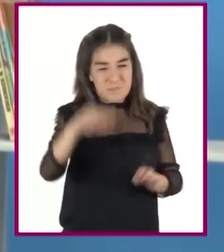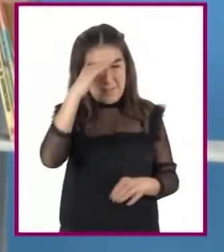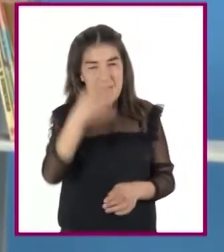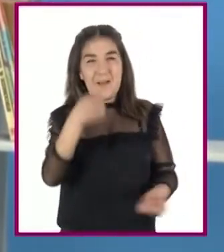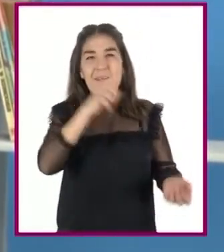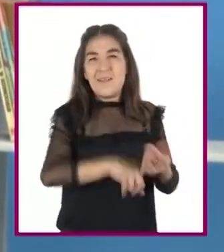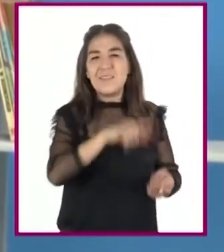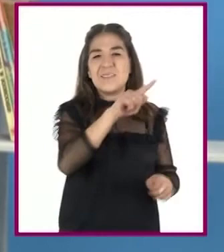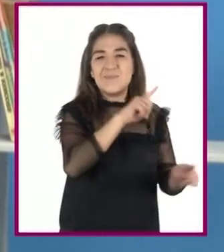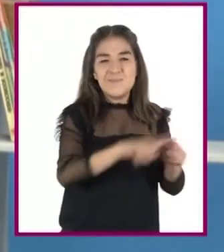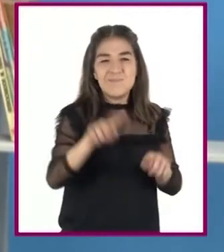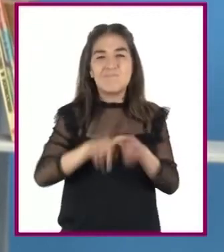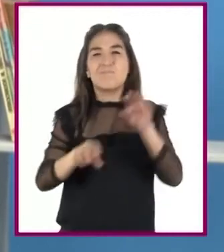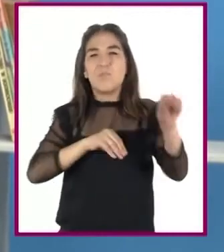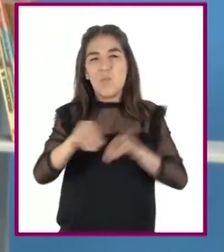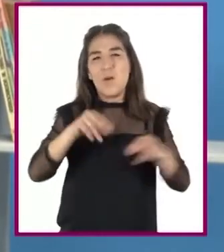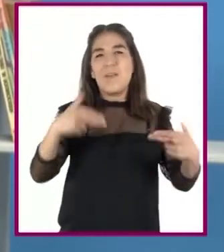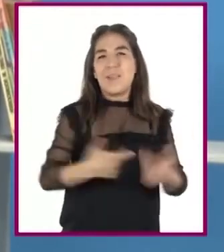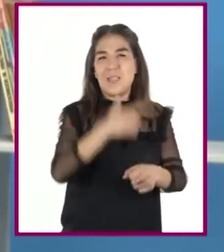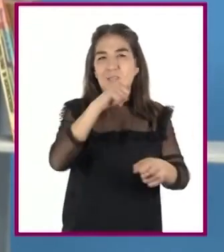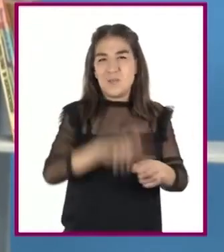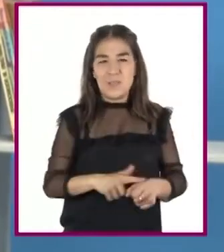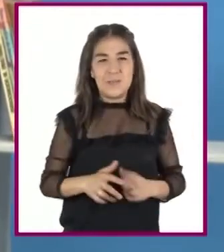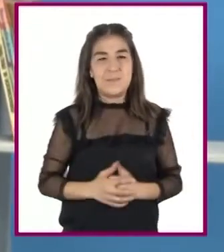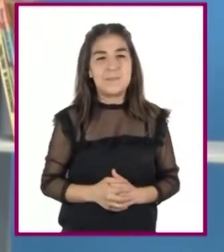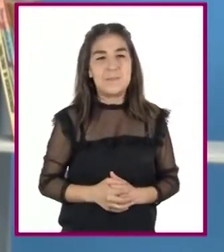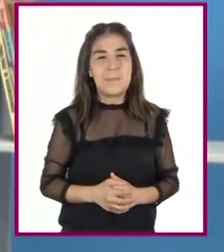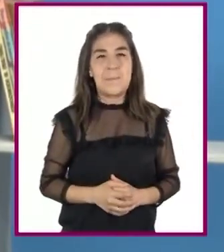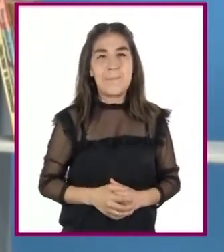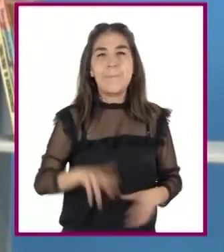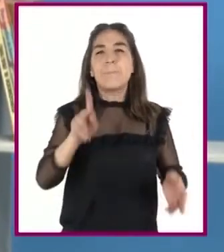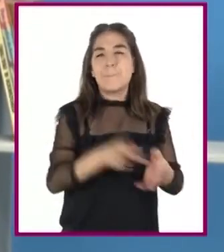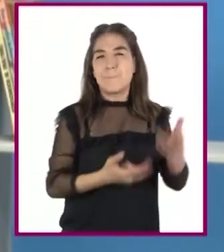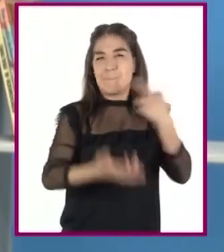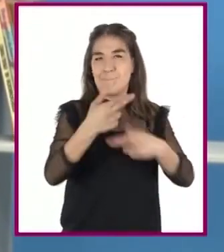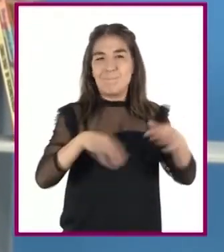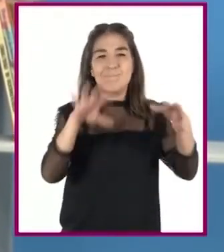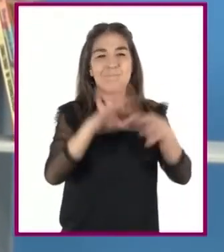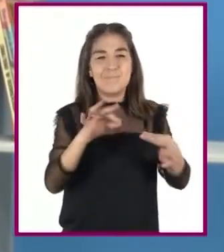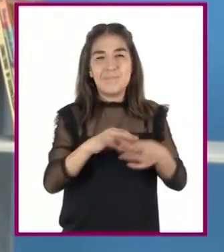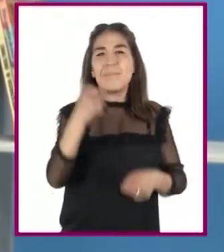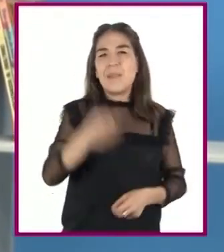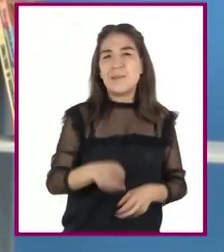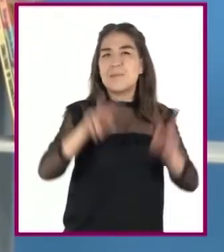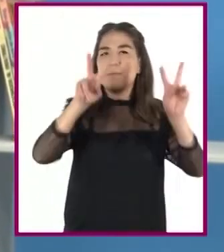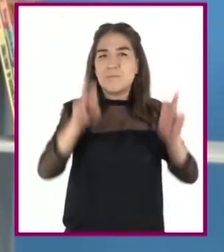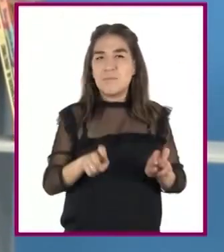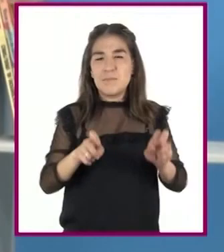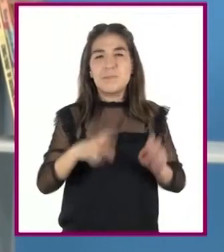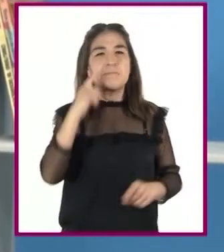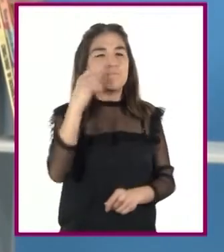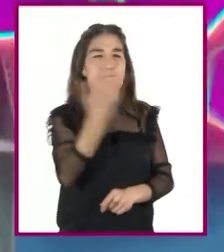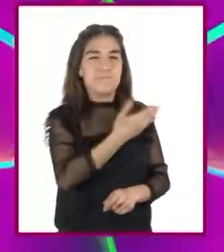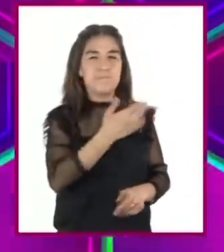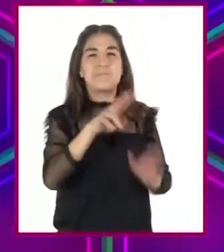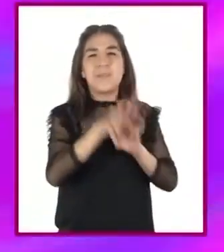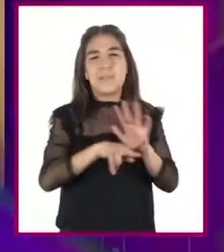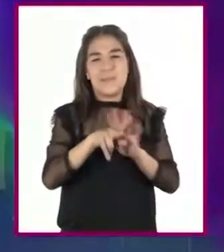surgieron diversos movimientos nacionalistas. Recapitulemos este tema a través del siguiente